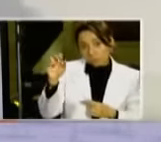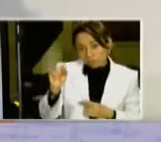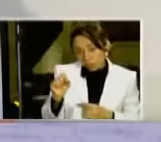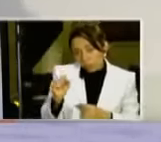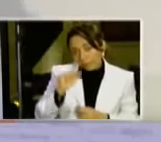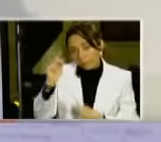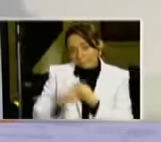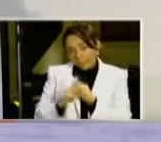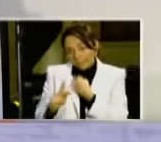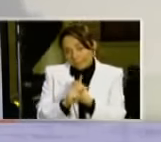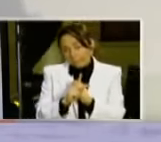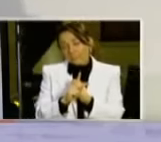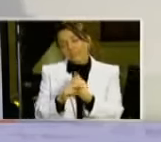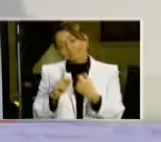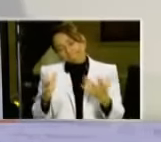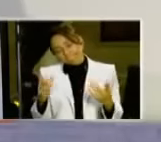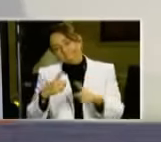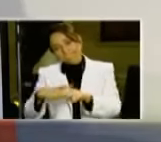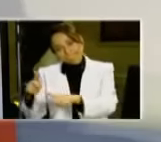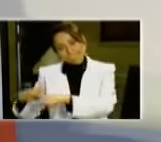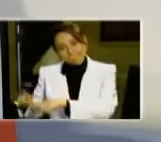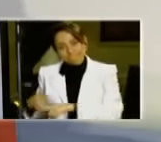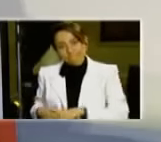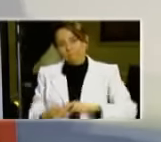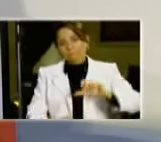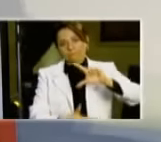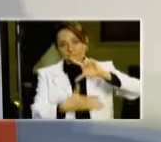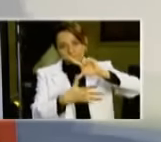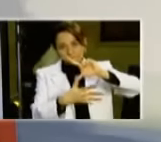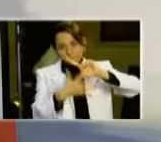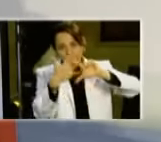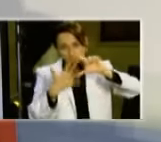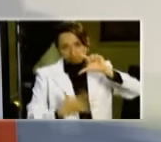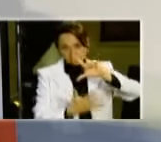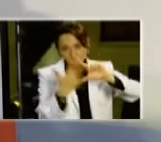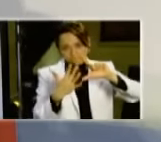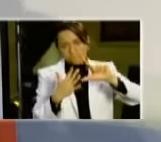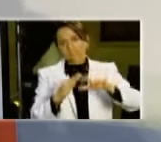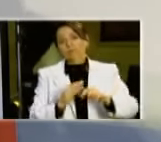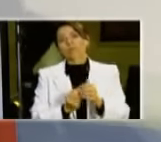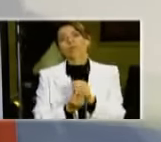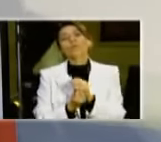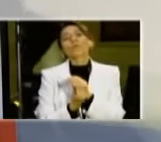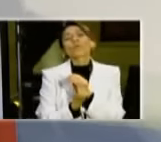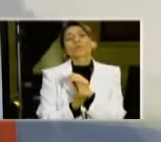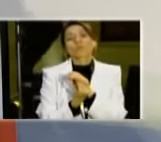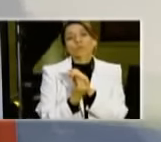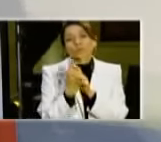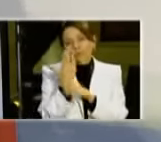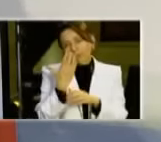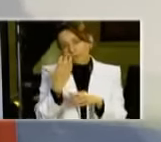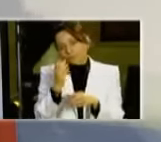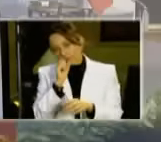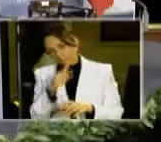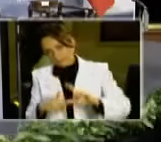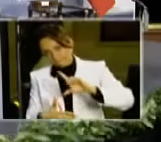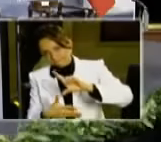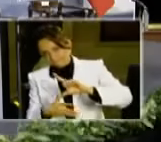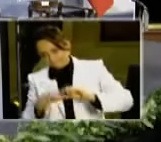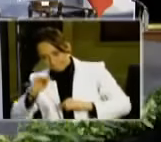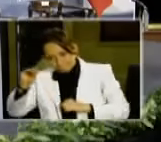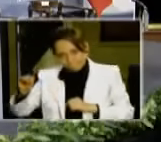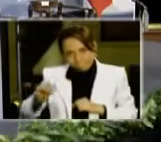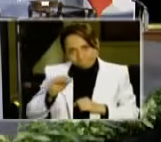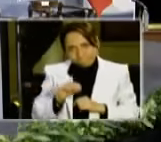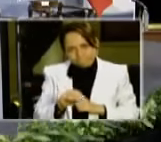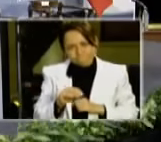Unidas. América Latina, con el más reciente agregado de las naciones angloparlantes del Caribe, ha sido, por lo tanto, un actor